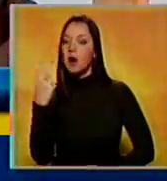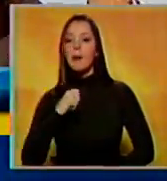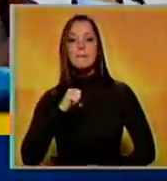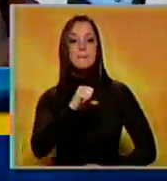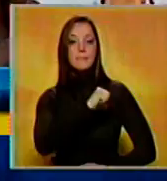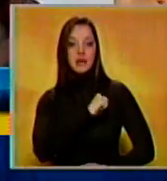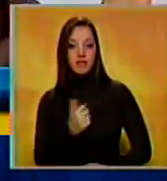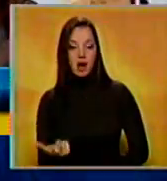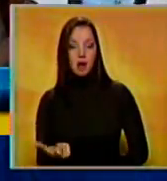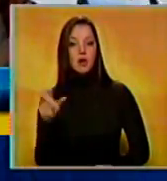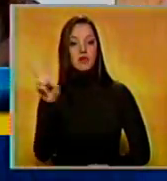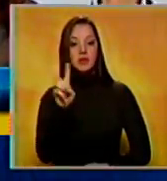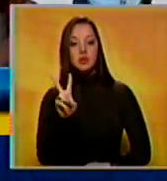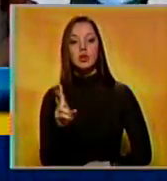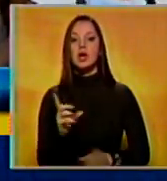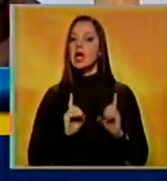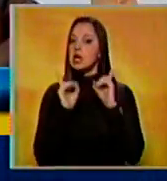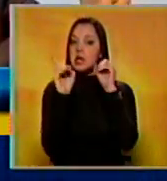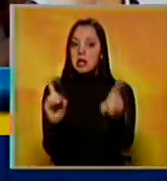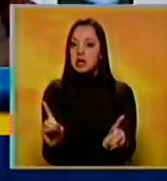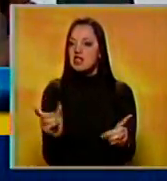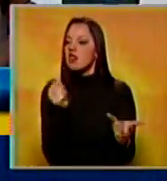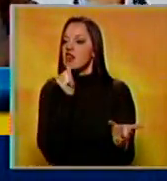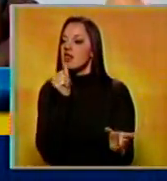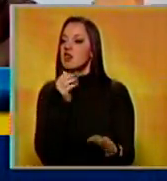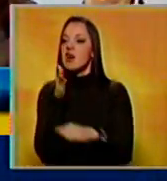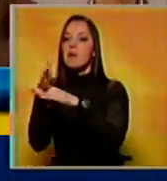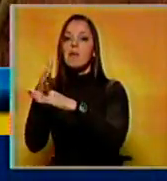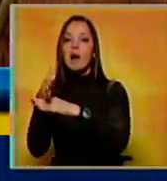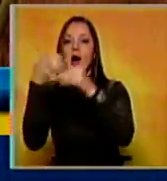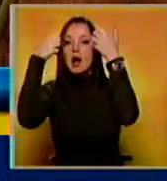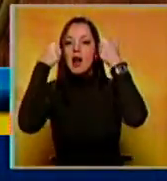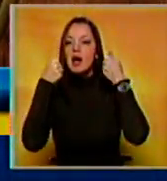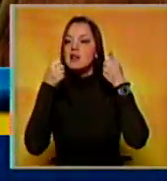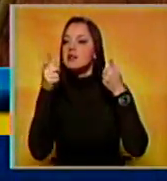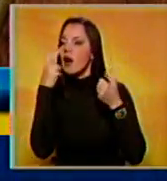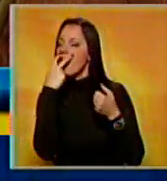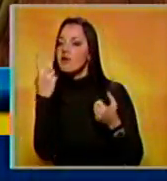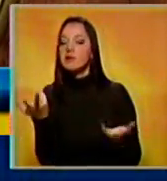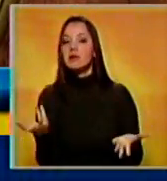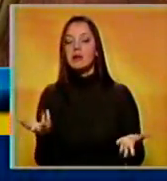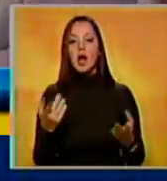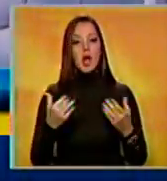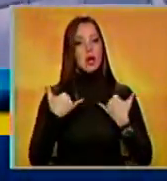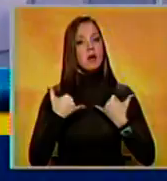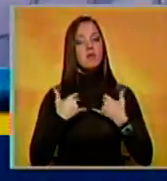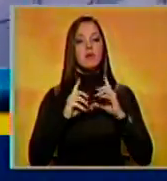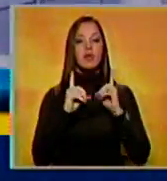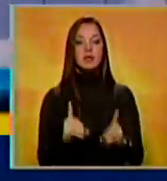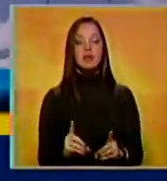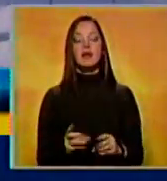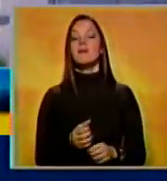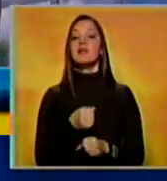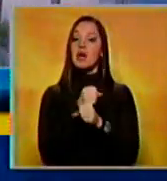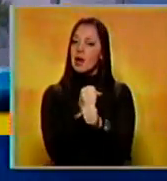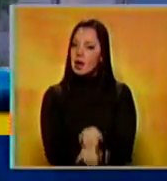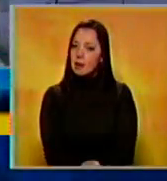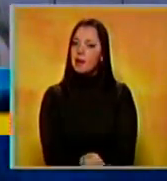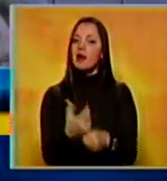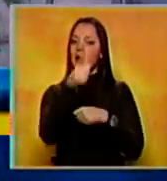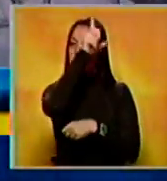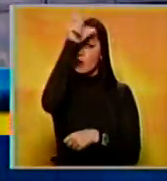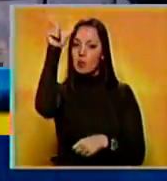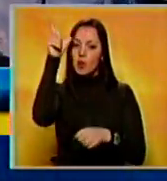y está en su derecho de decidir A quién visita Igualmente la cancillería espera que Leopoldo López recupera su libertad lo antes